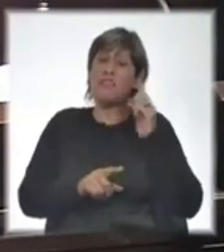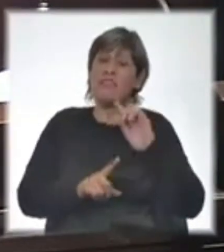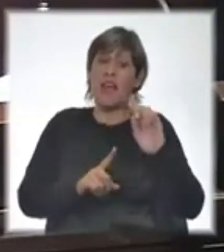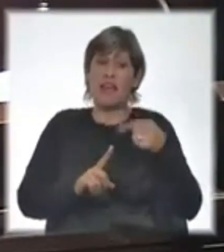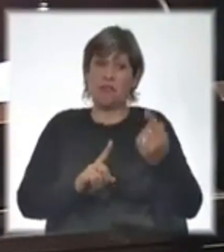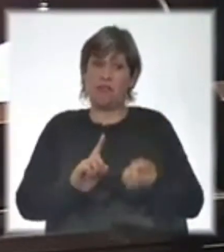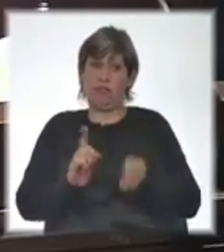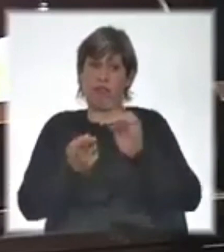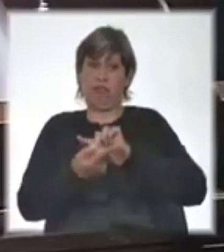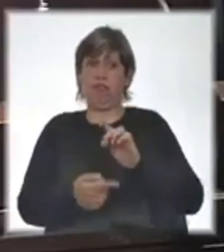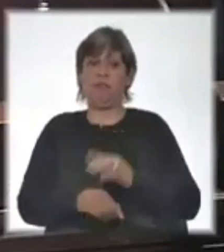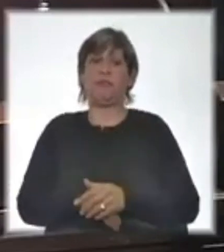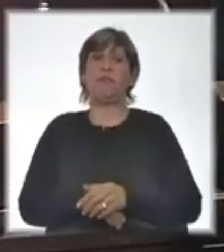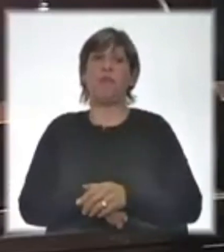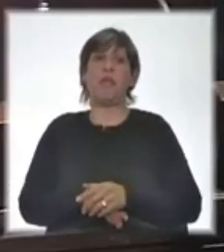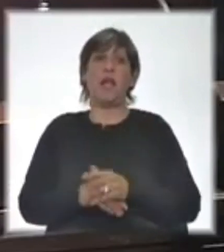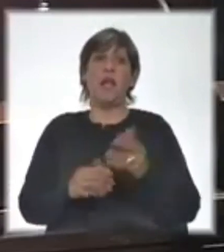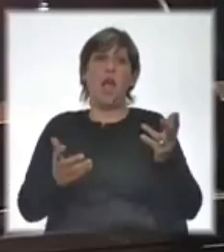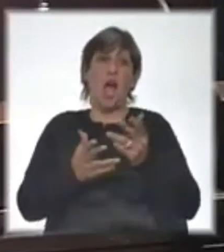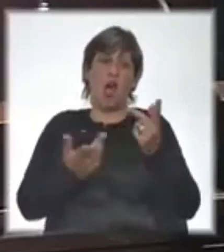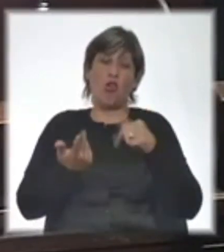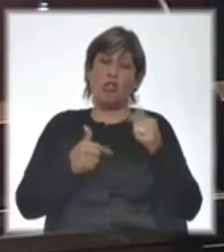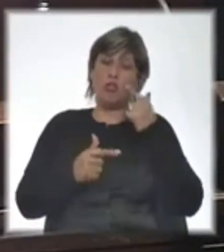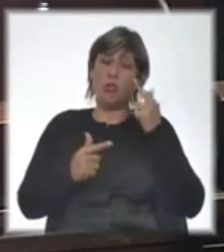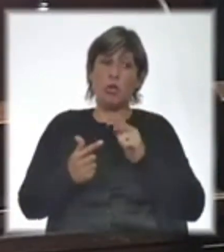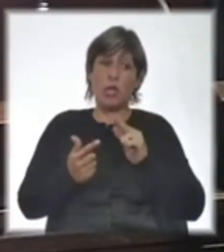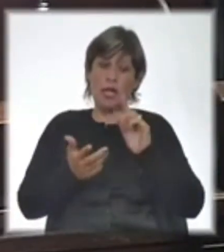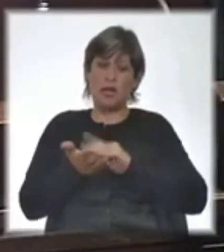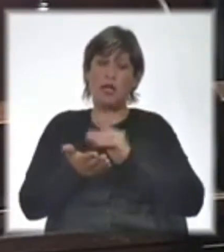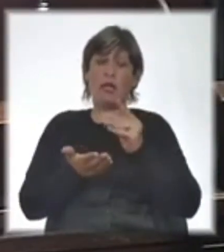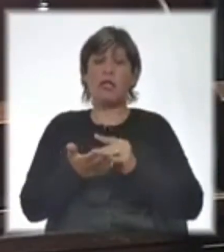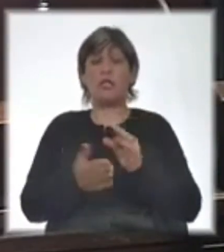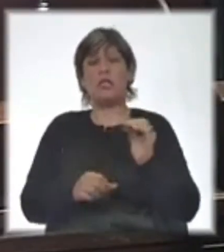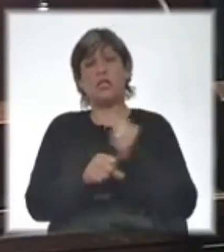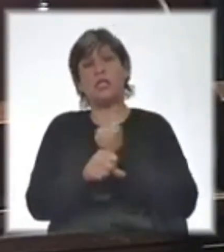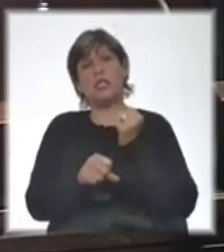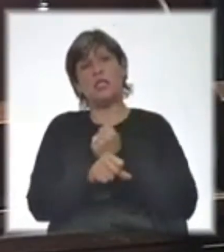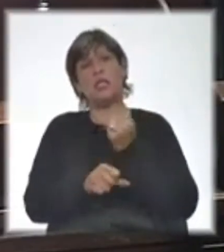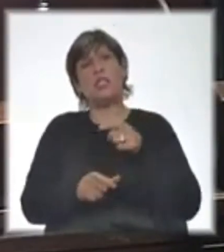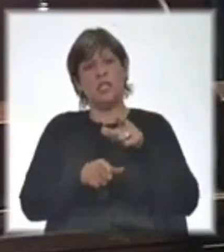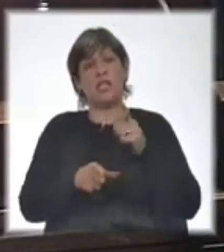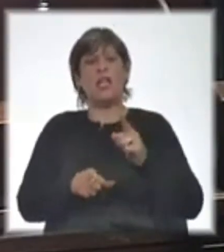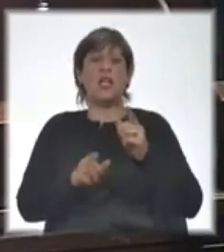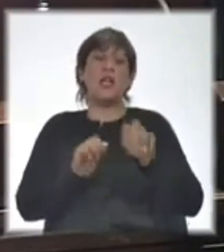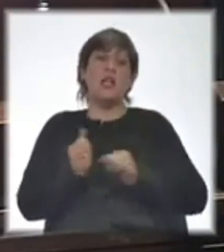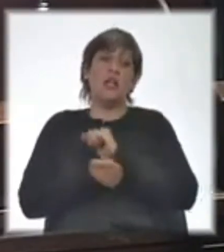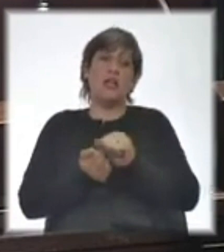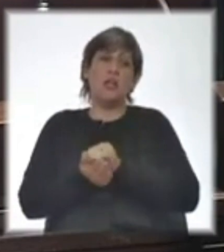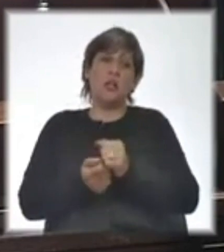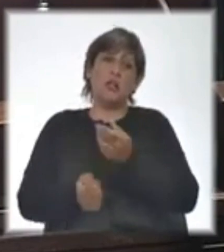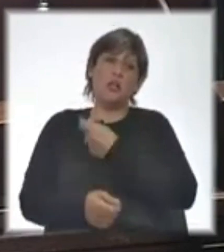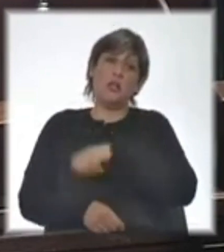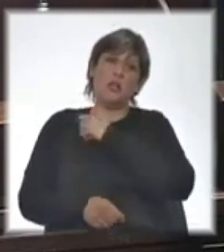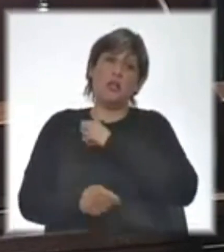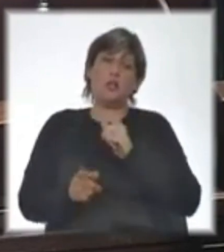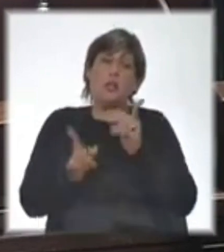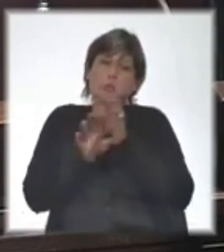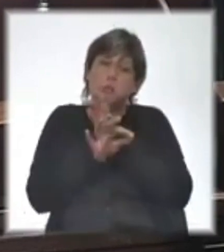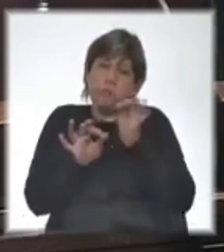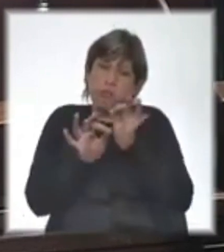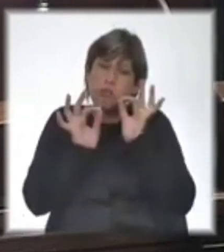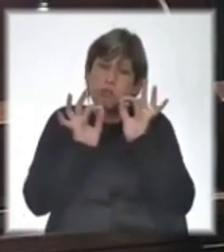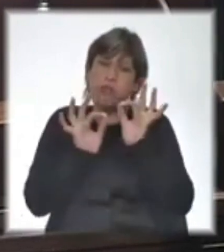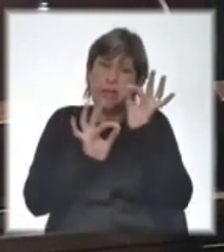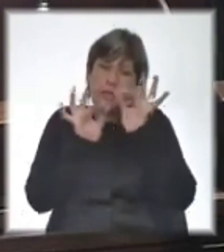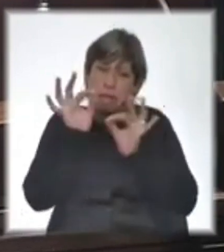Ahora yo voy a la acepción de la palabra trabajo, porque el idioma español tiene un contenido preciso.